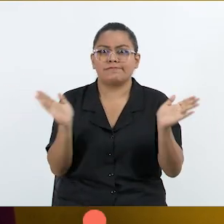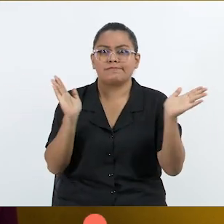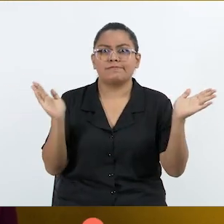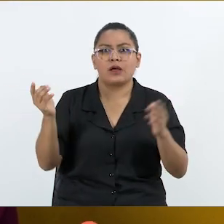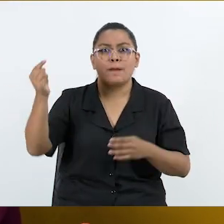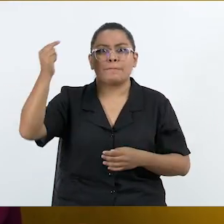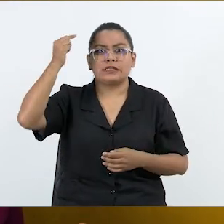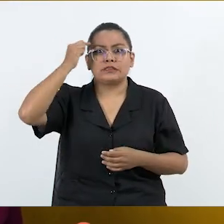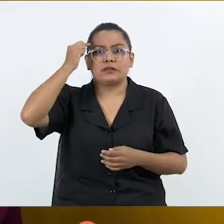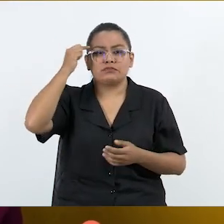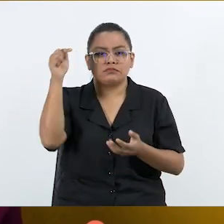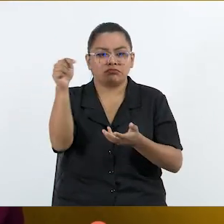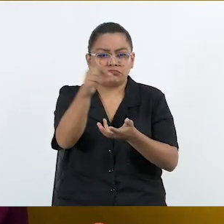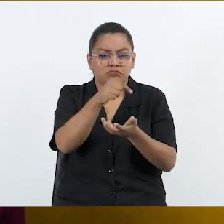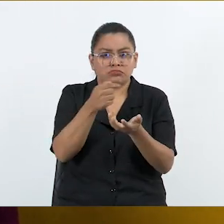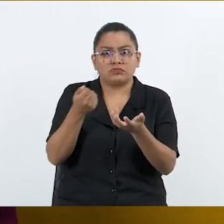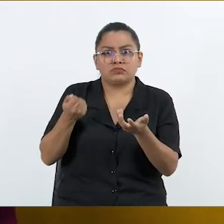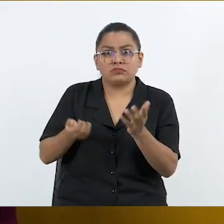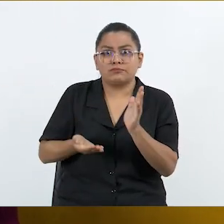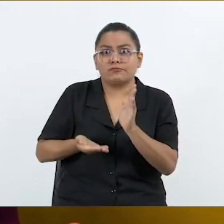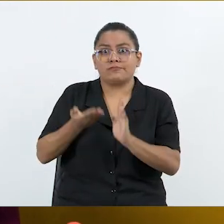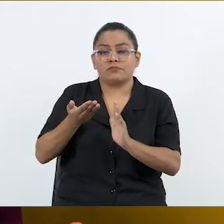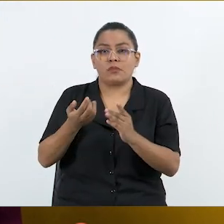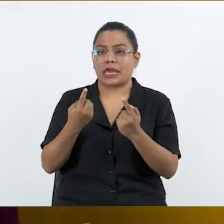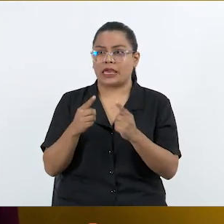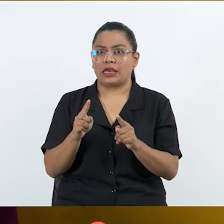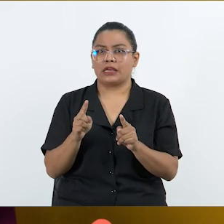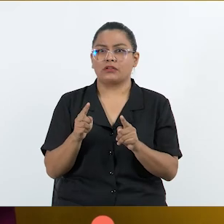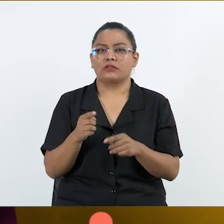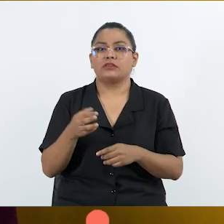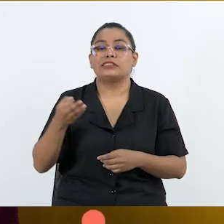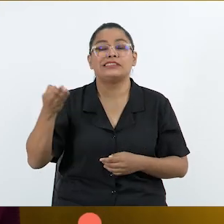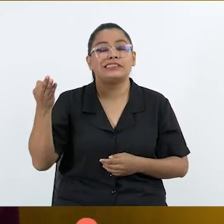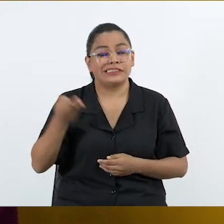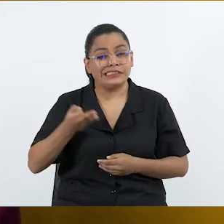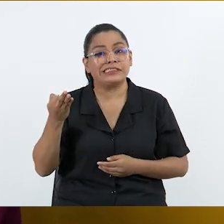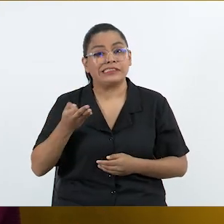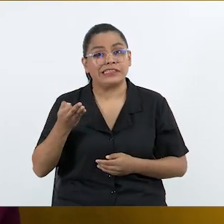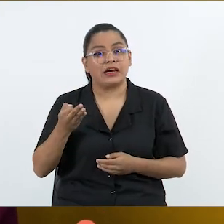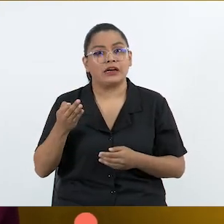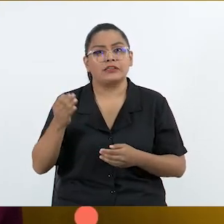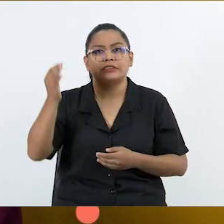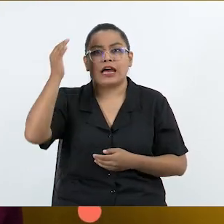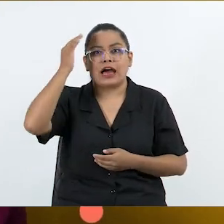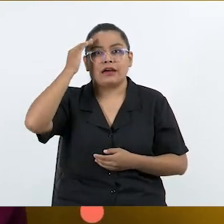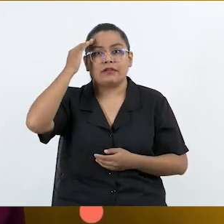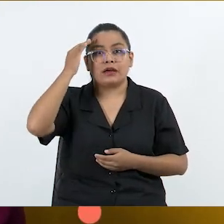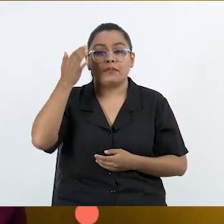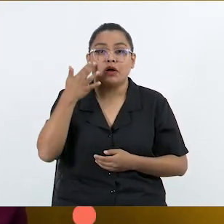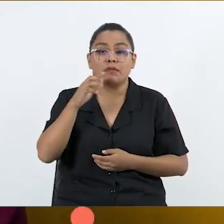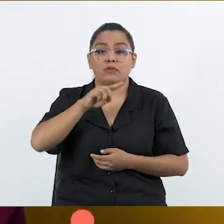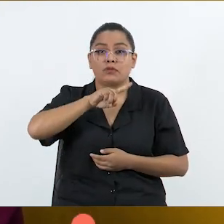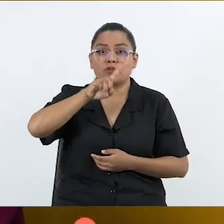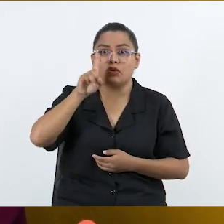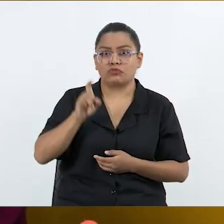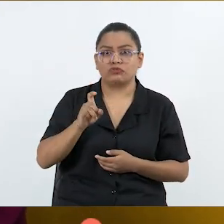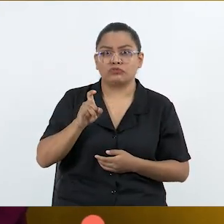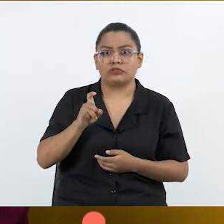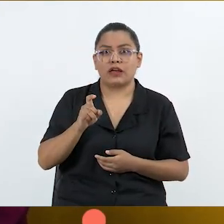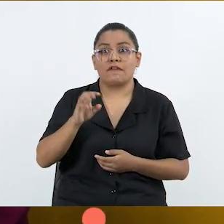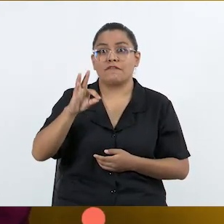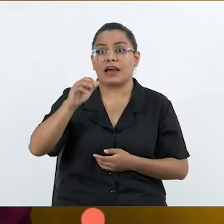para impulsar el pensamiento del estudiantado. Pero entonces surge la necesidad de distinguir entre